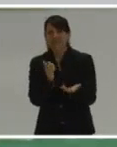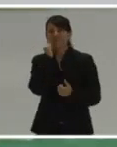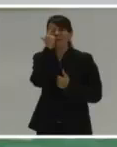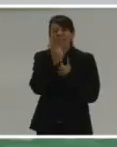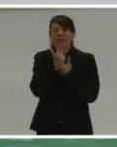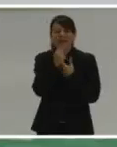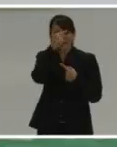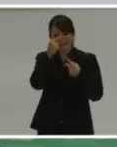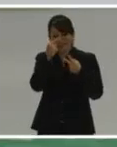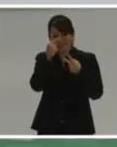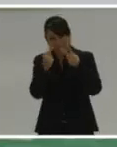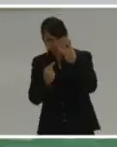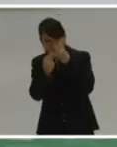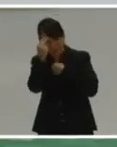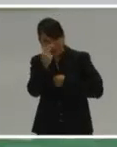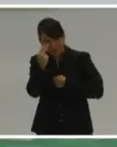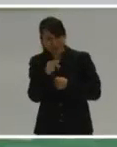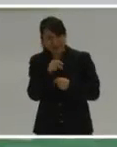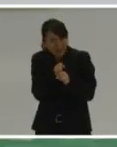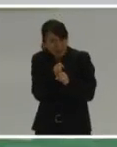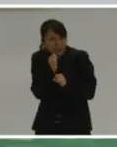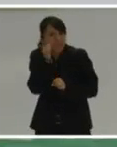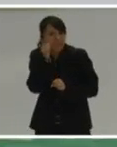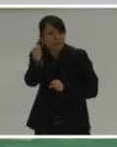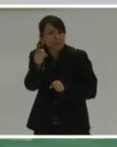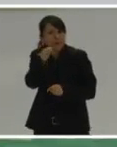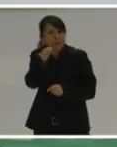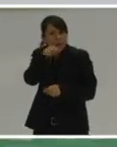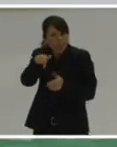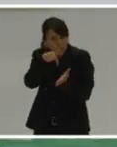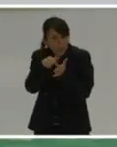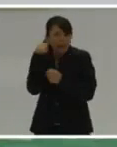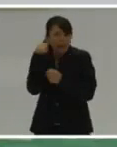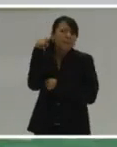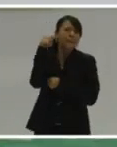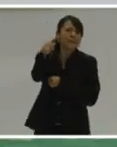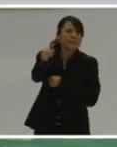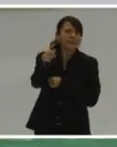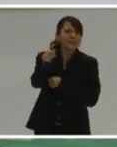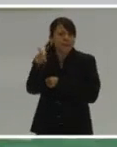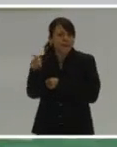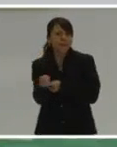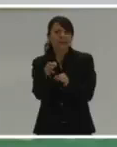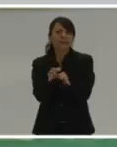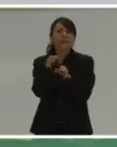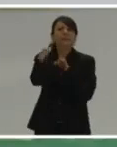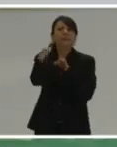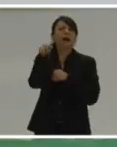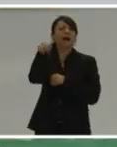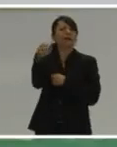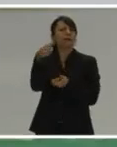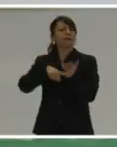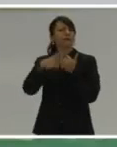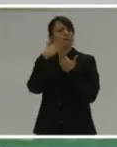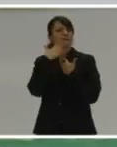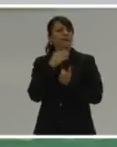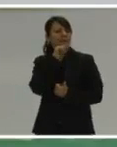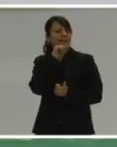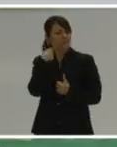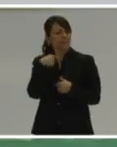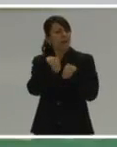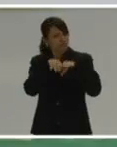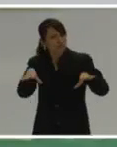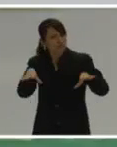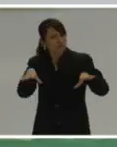Eso no llega al salario rural, ¿sí? Entonces no hacen información, ¿sí? No hacen información.